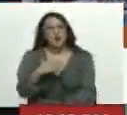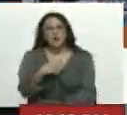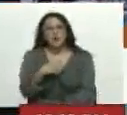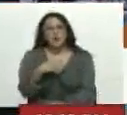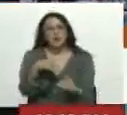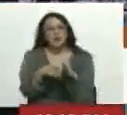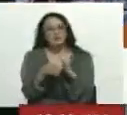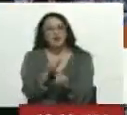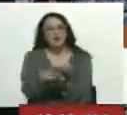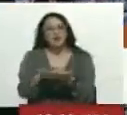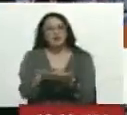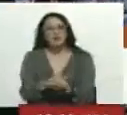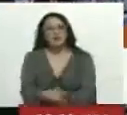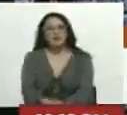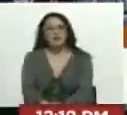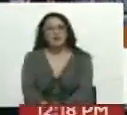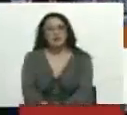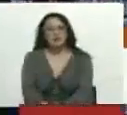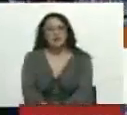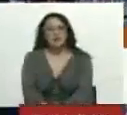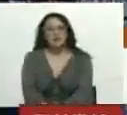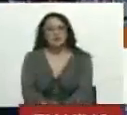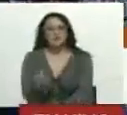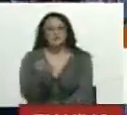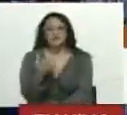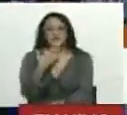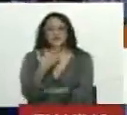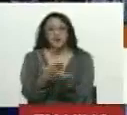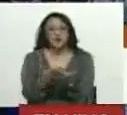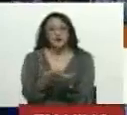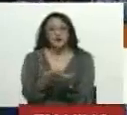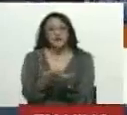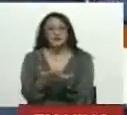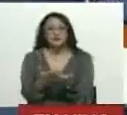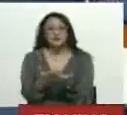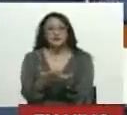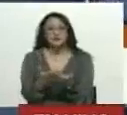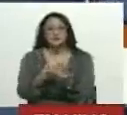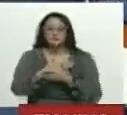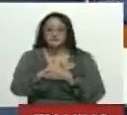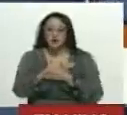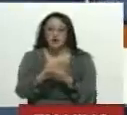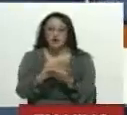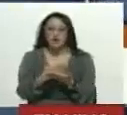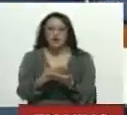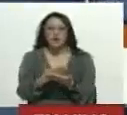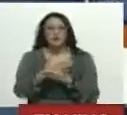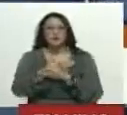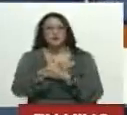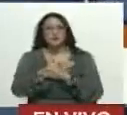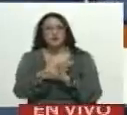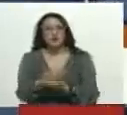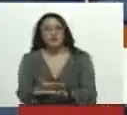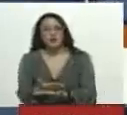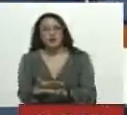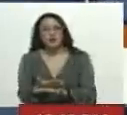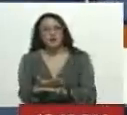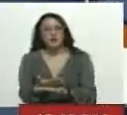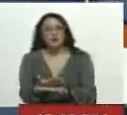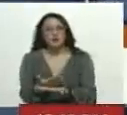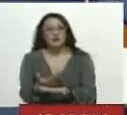gratuitamente damos las gracias extendemos la solidaridad si podemos